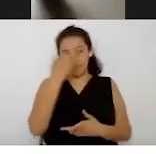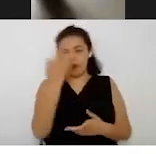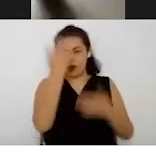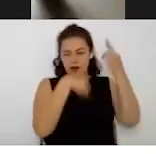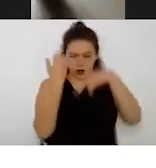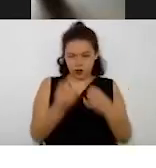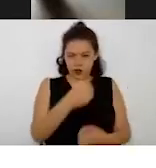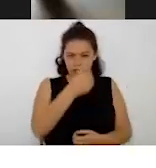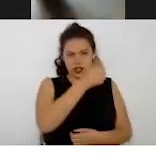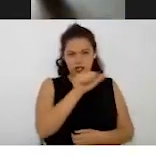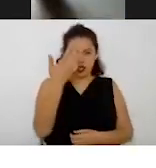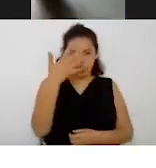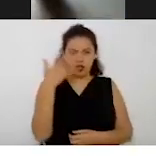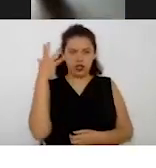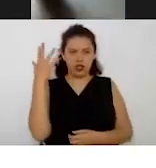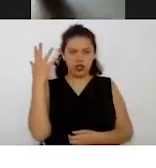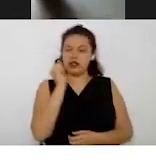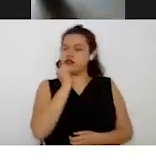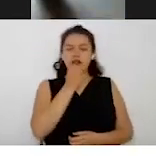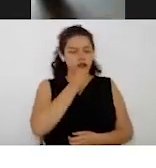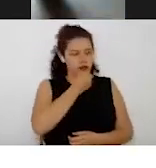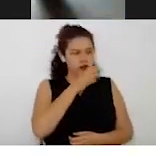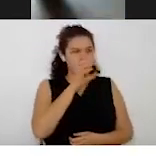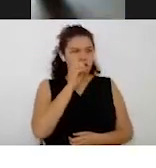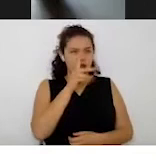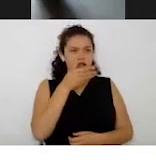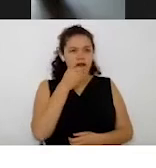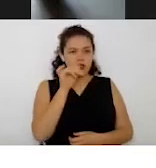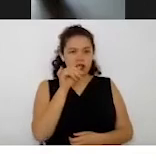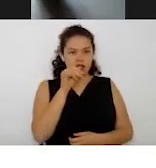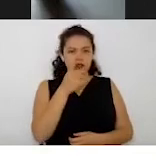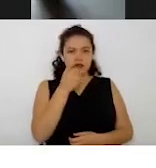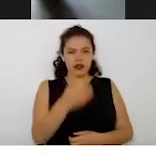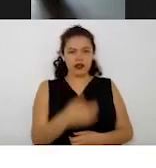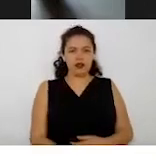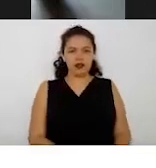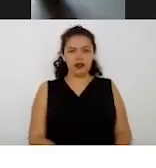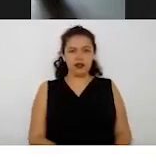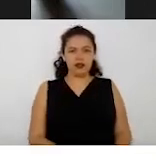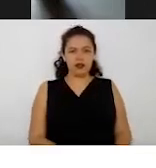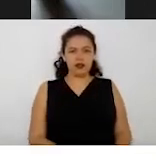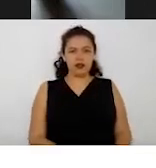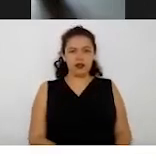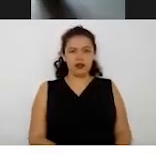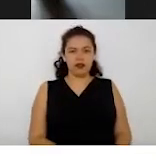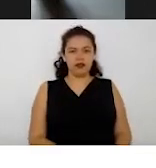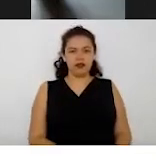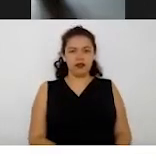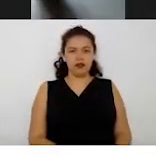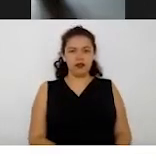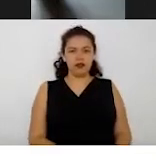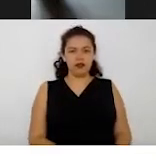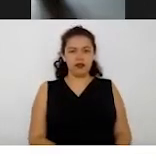De 6 a 10 segundos. Ok, exactamente. Muy bien. Una vez que yo ya